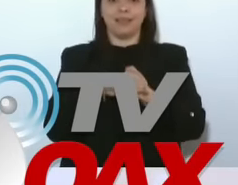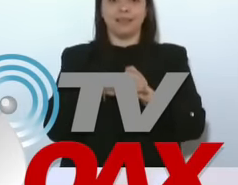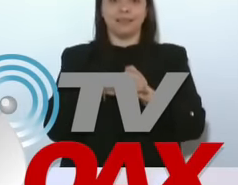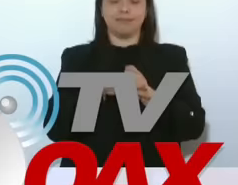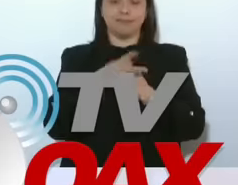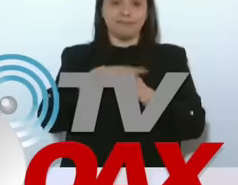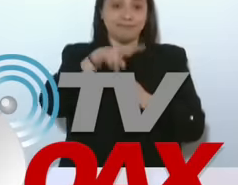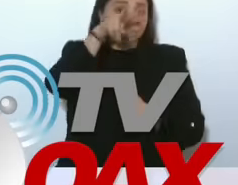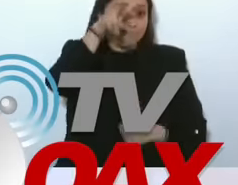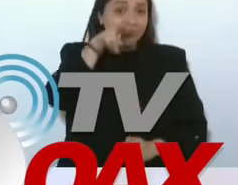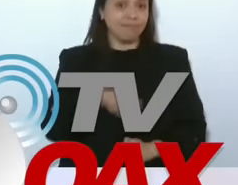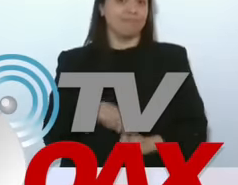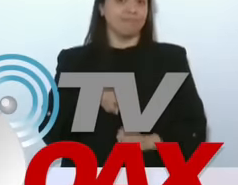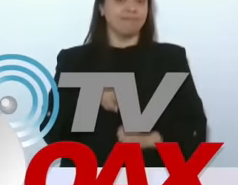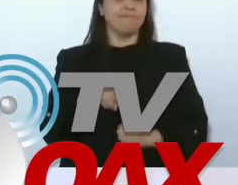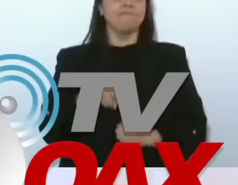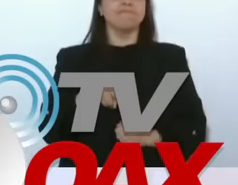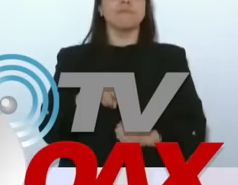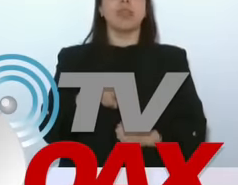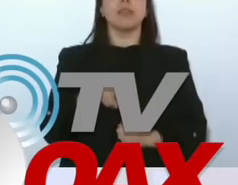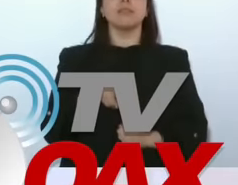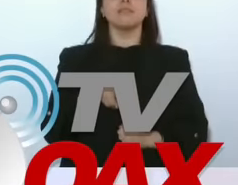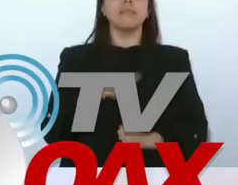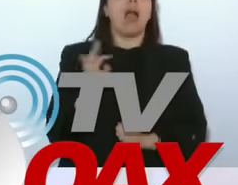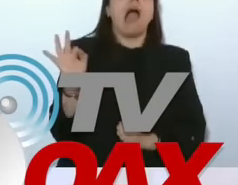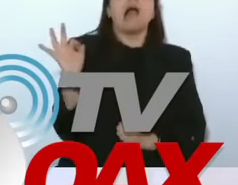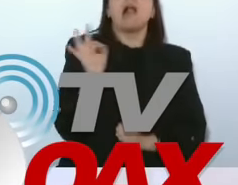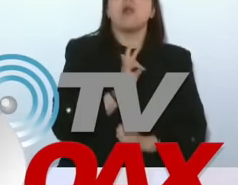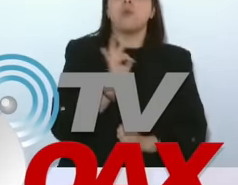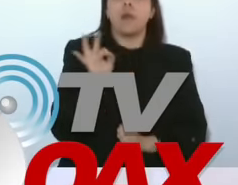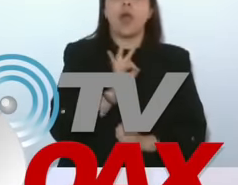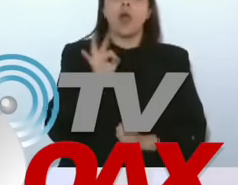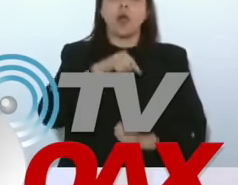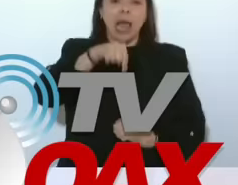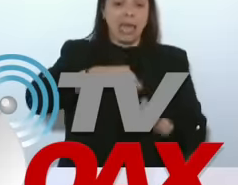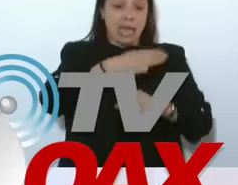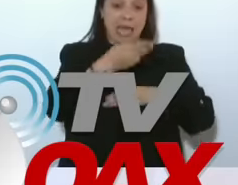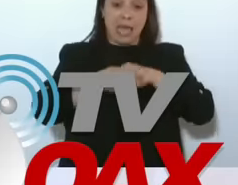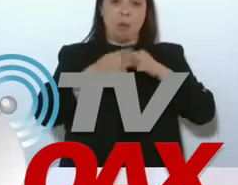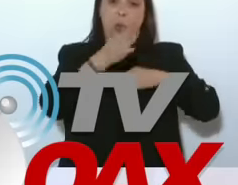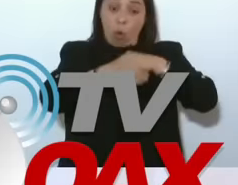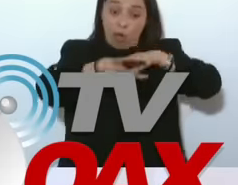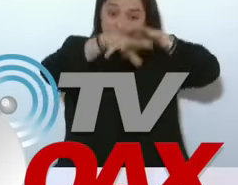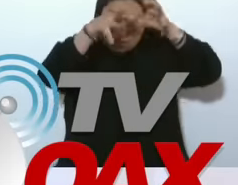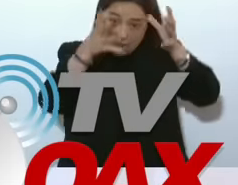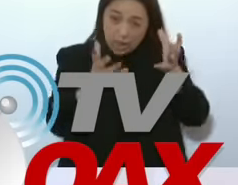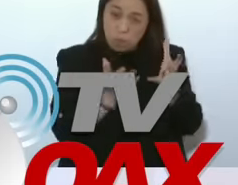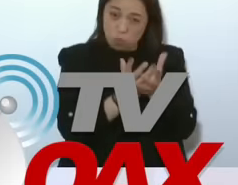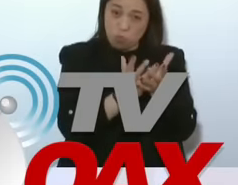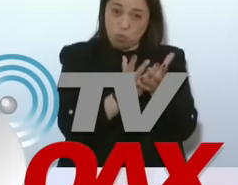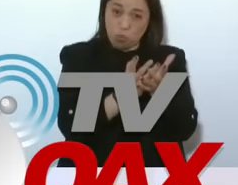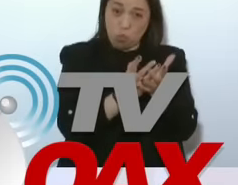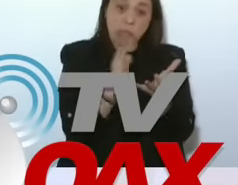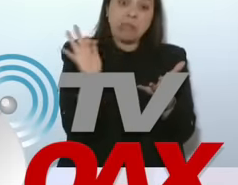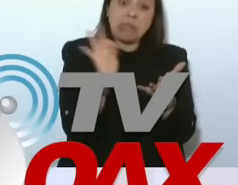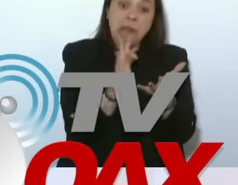muy probablemente el único país en el mundo con una